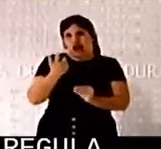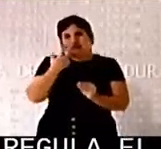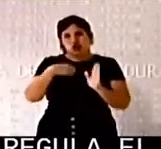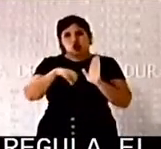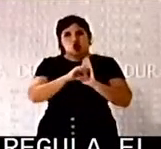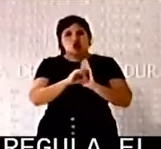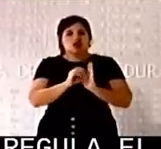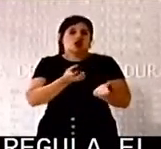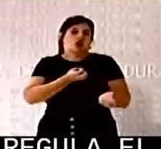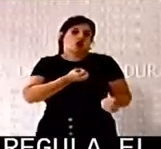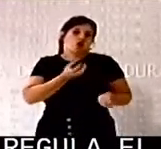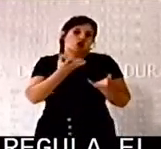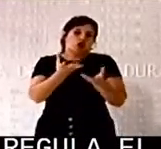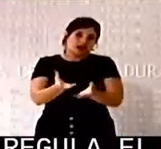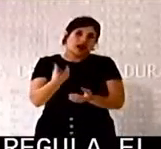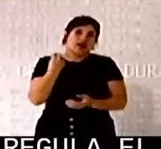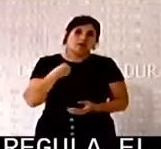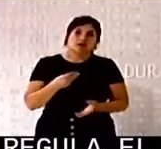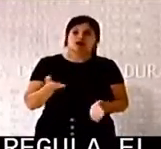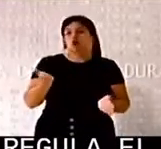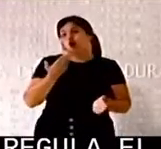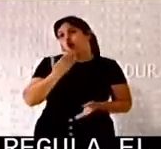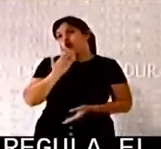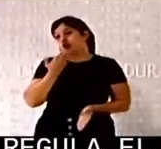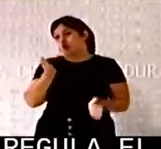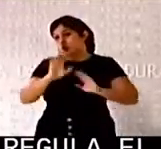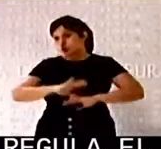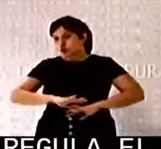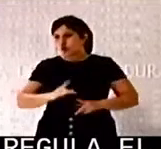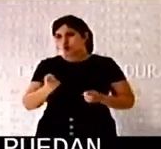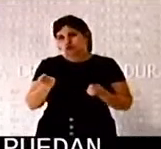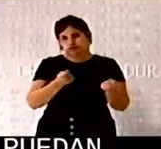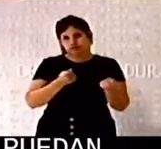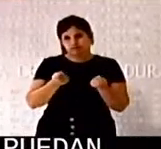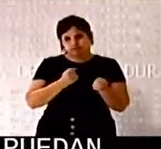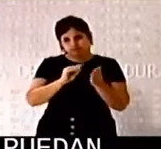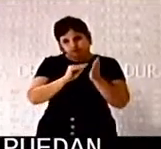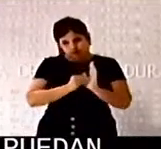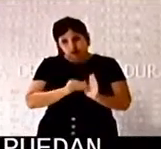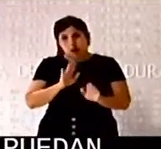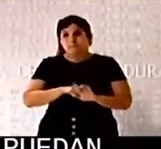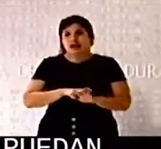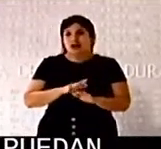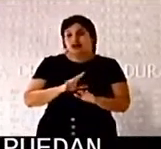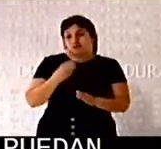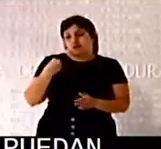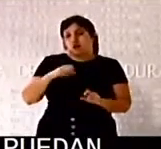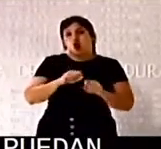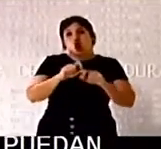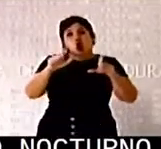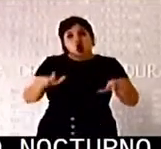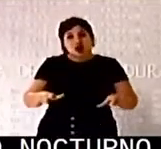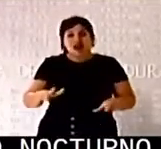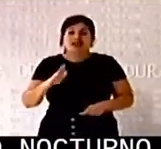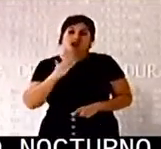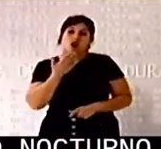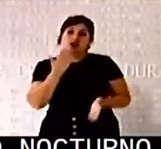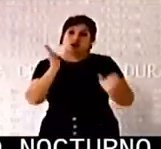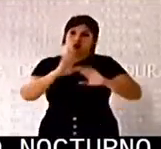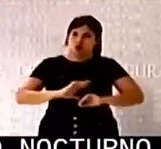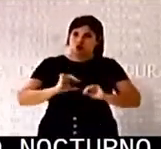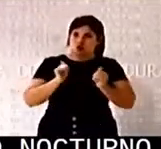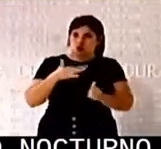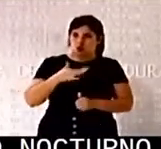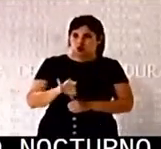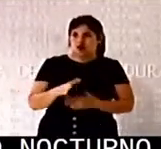nocturno para incrementar, para que puedan retomar la actividad los locales de ocio nocturno. Es verdad que en las discotecas